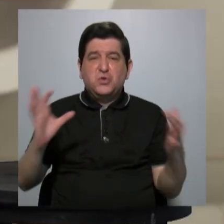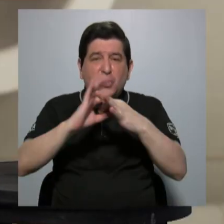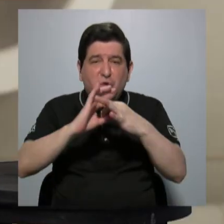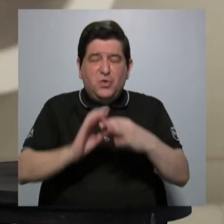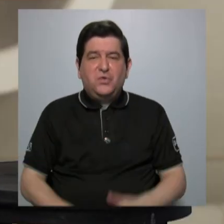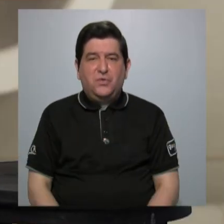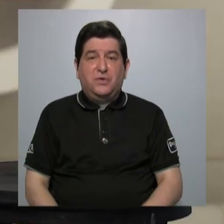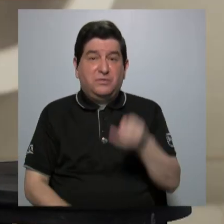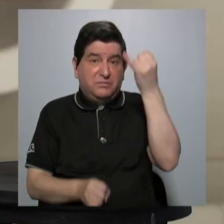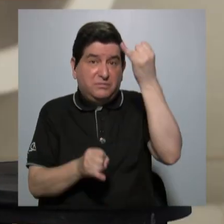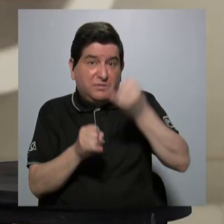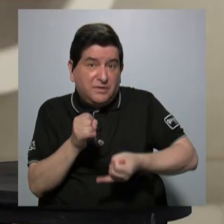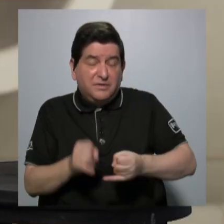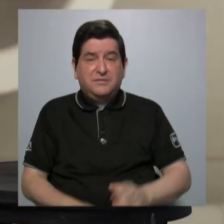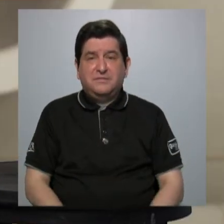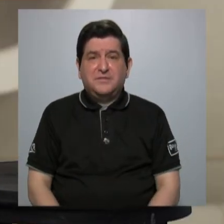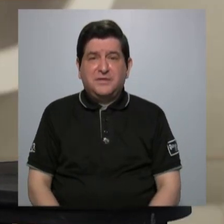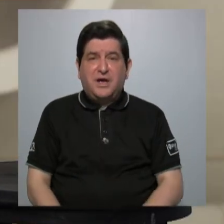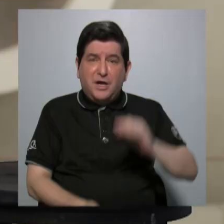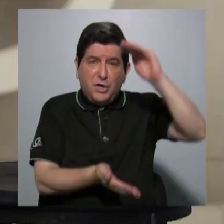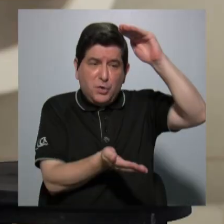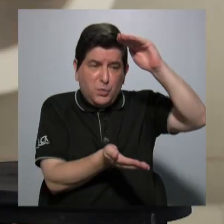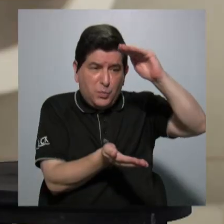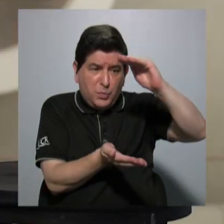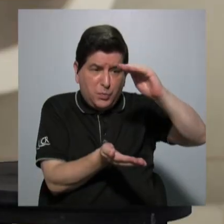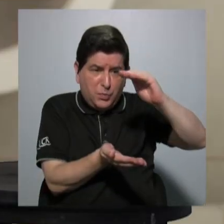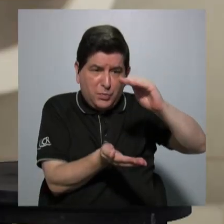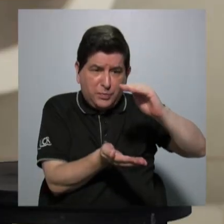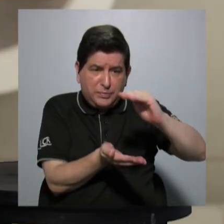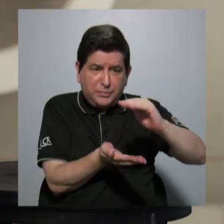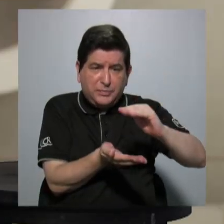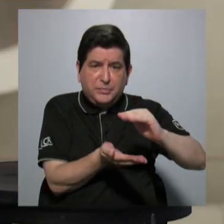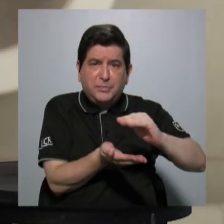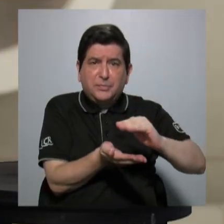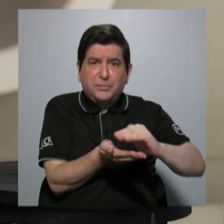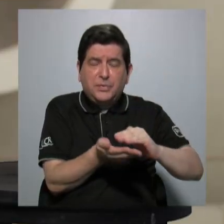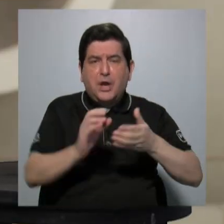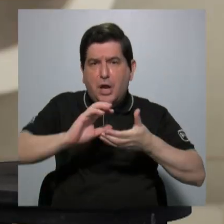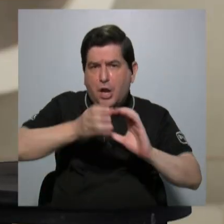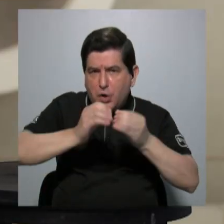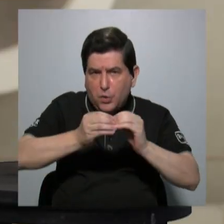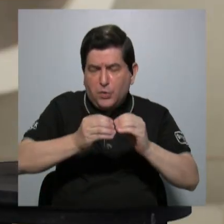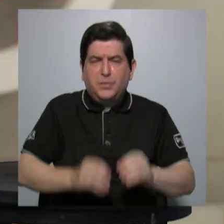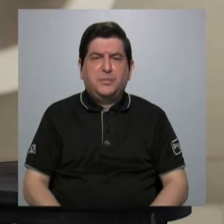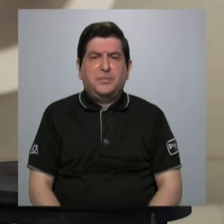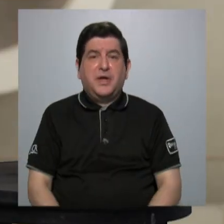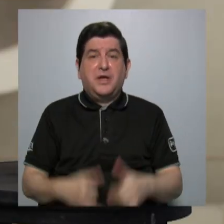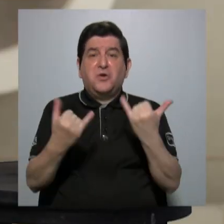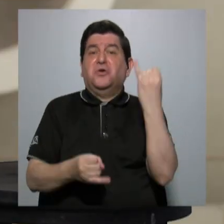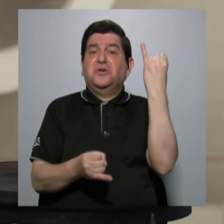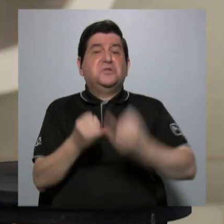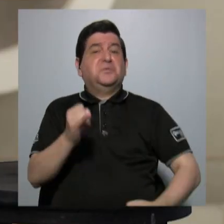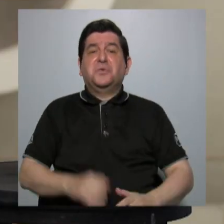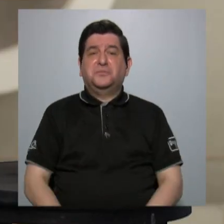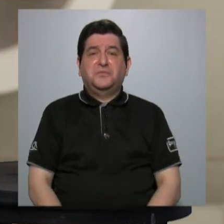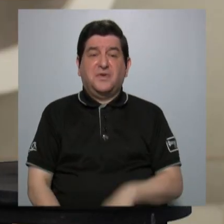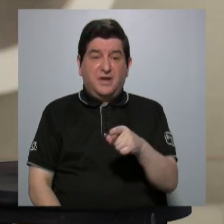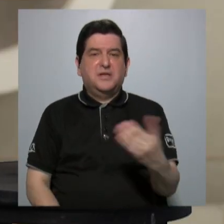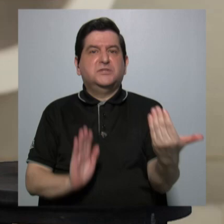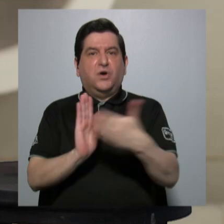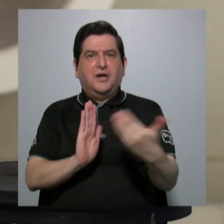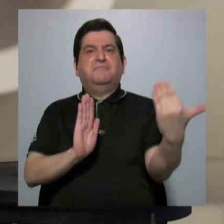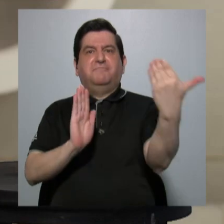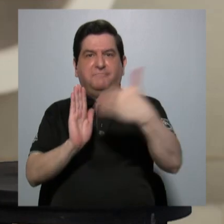y ahí obtenemos, reducimos el volumen de esos residuos y ya acabó. Entonces,